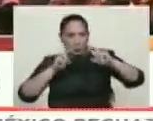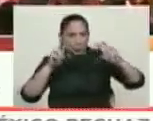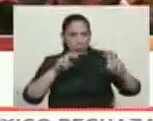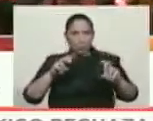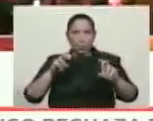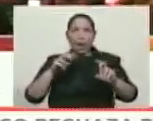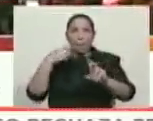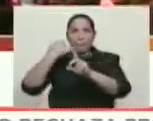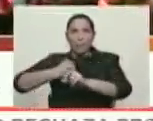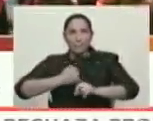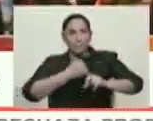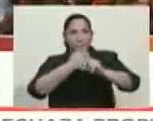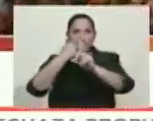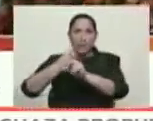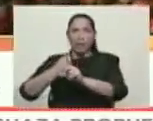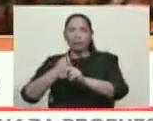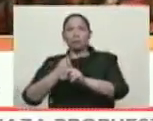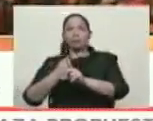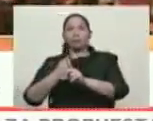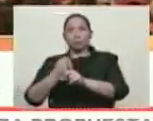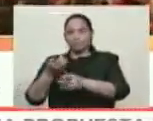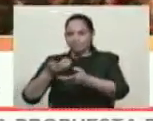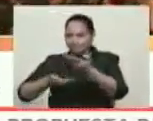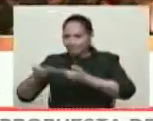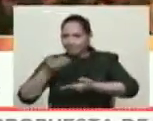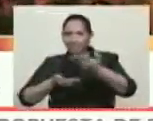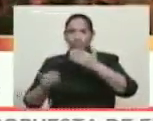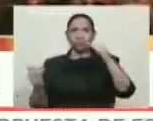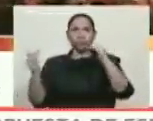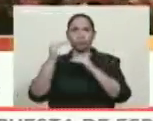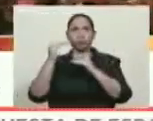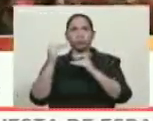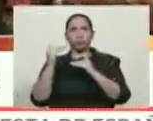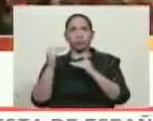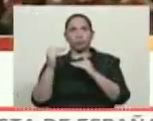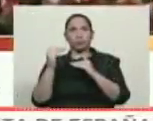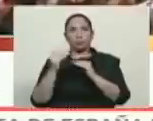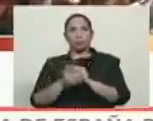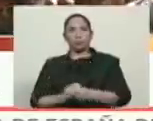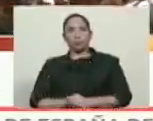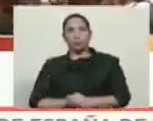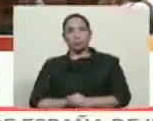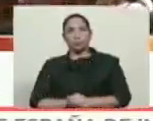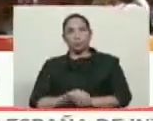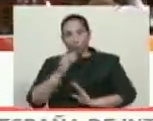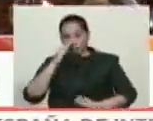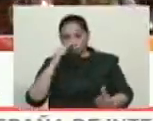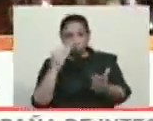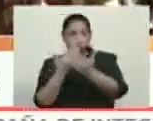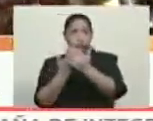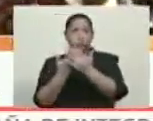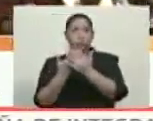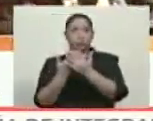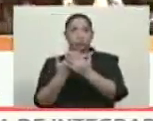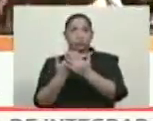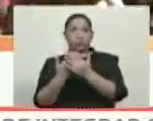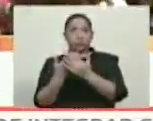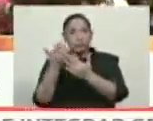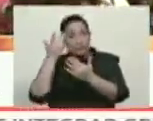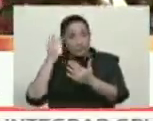confrontando diplomáticamente de altura, confrontando la pretendida